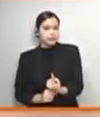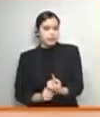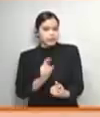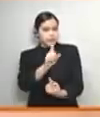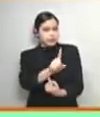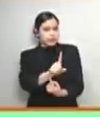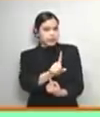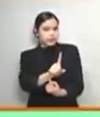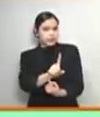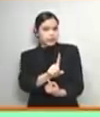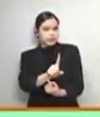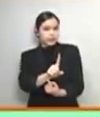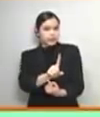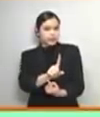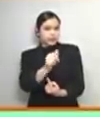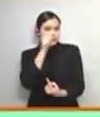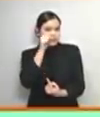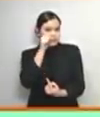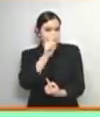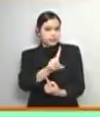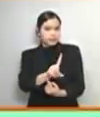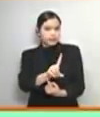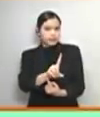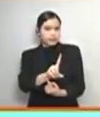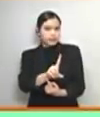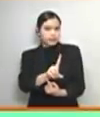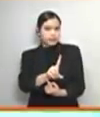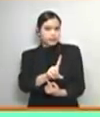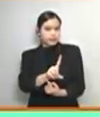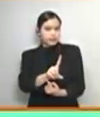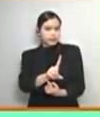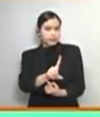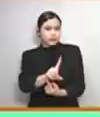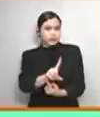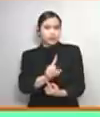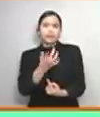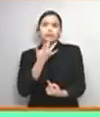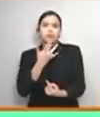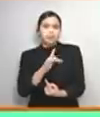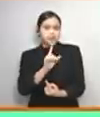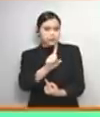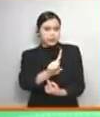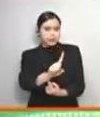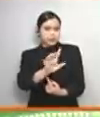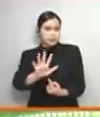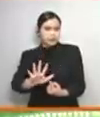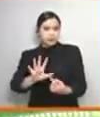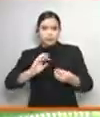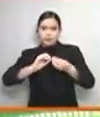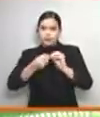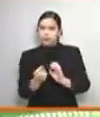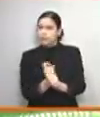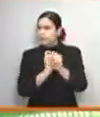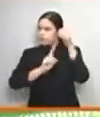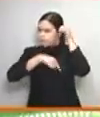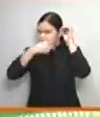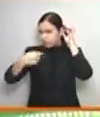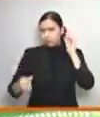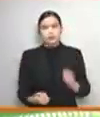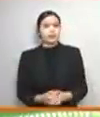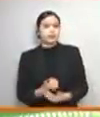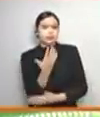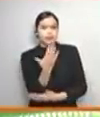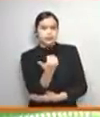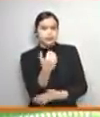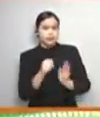1. Segundo dígito, atentos, porque este es suerte, el 5. Número ganador en la diaria es el 15